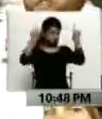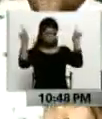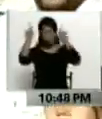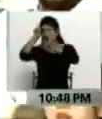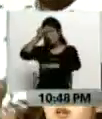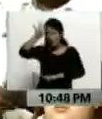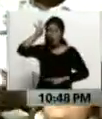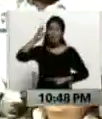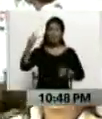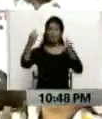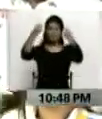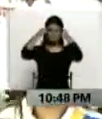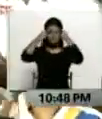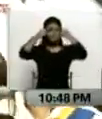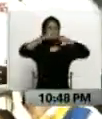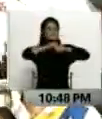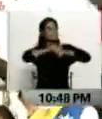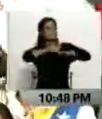comencé